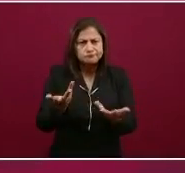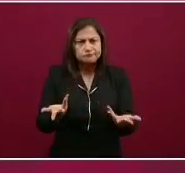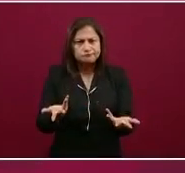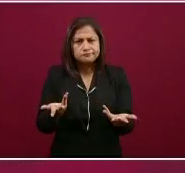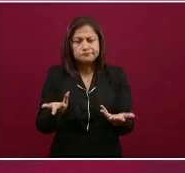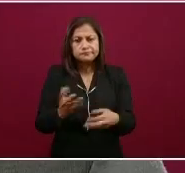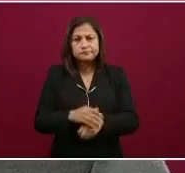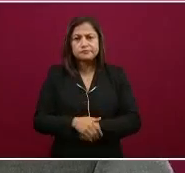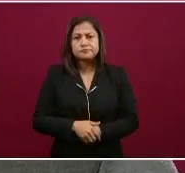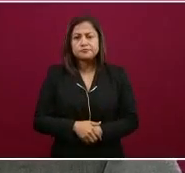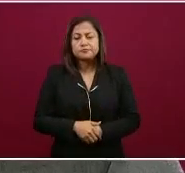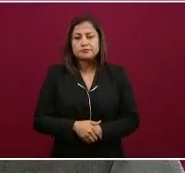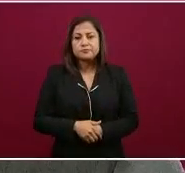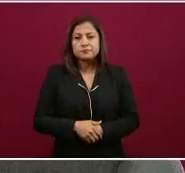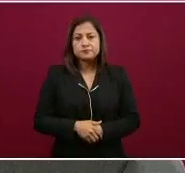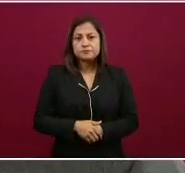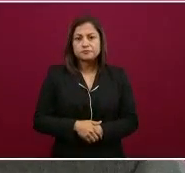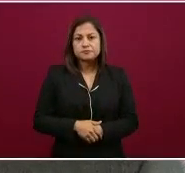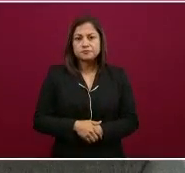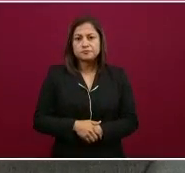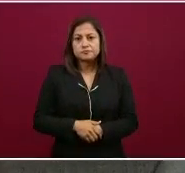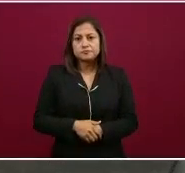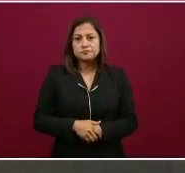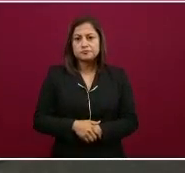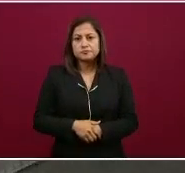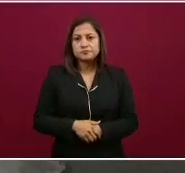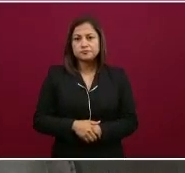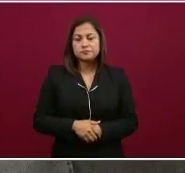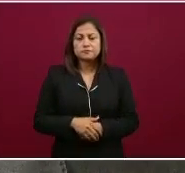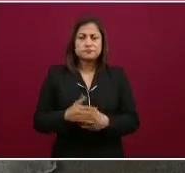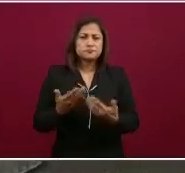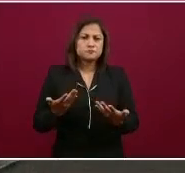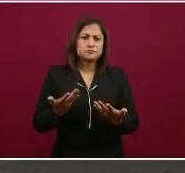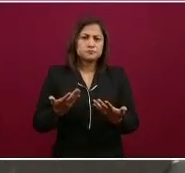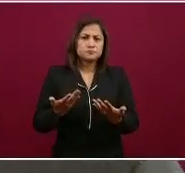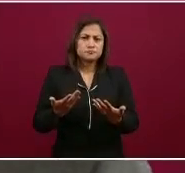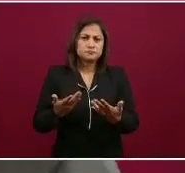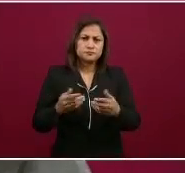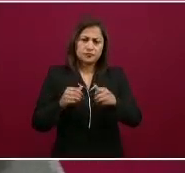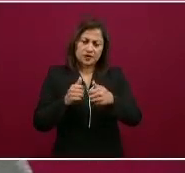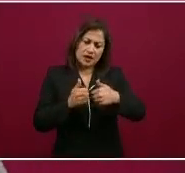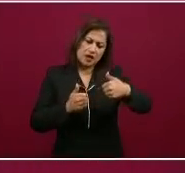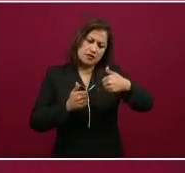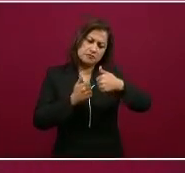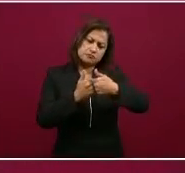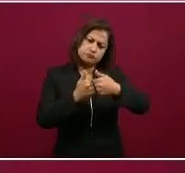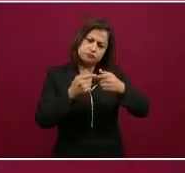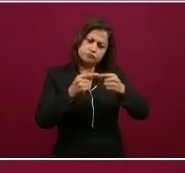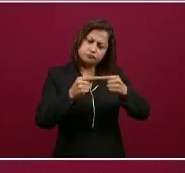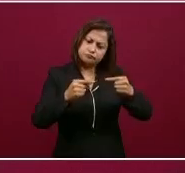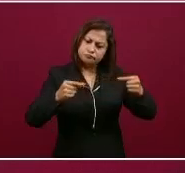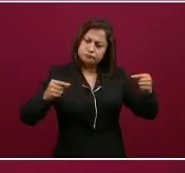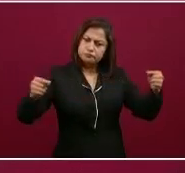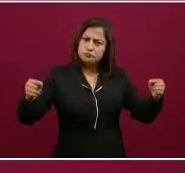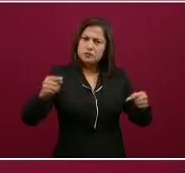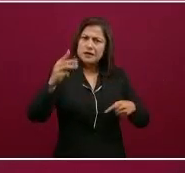Tenemos más de 3,000 kilómetros de frontera.